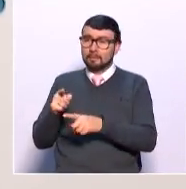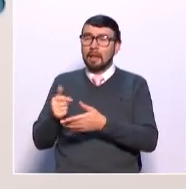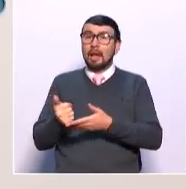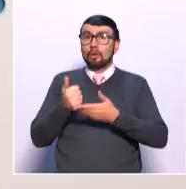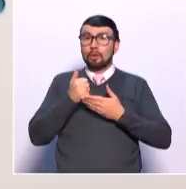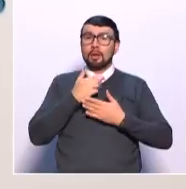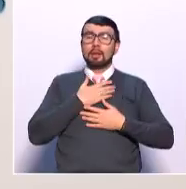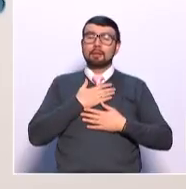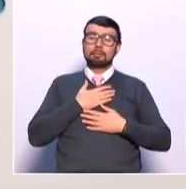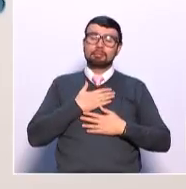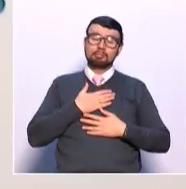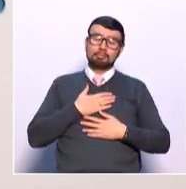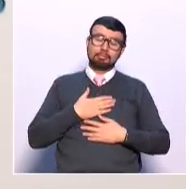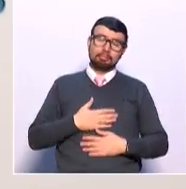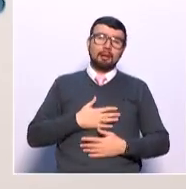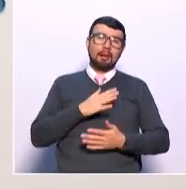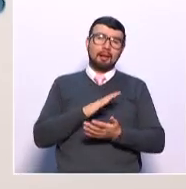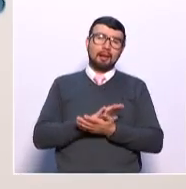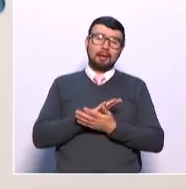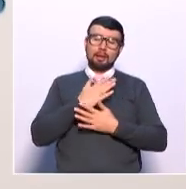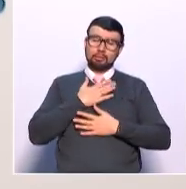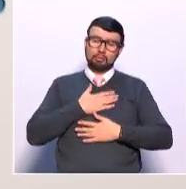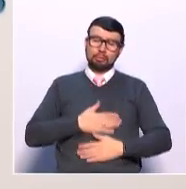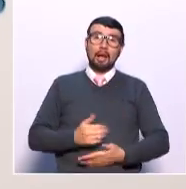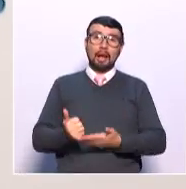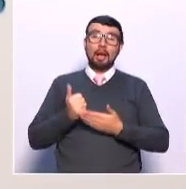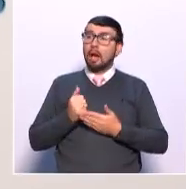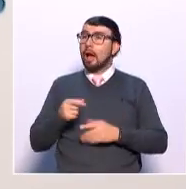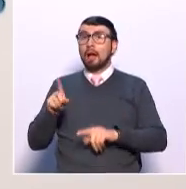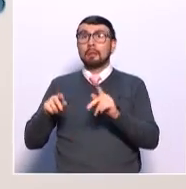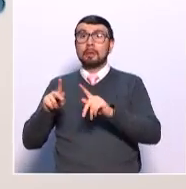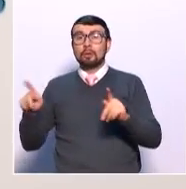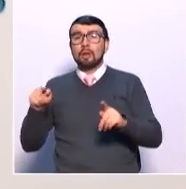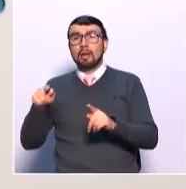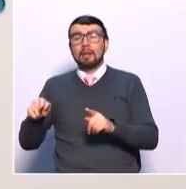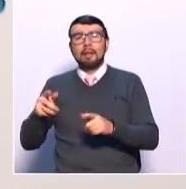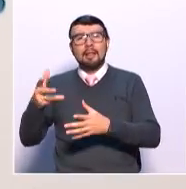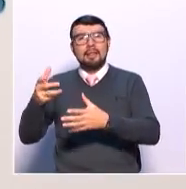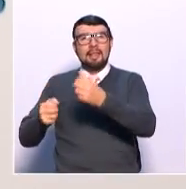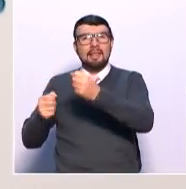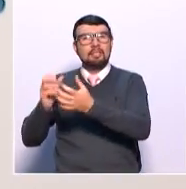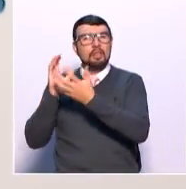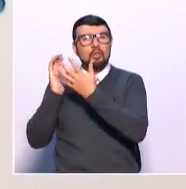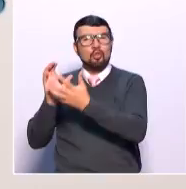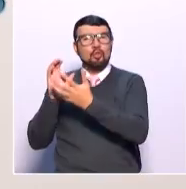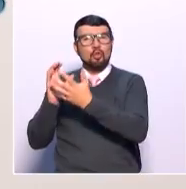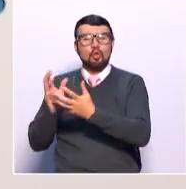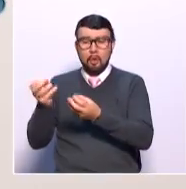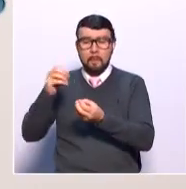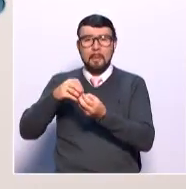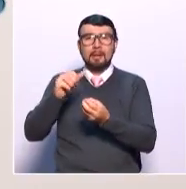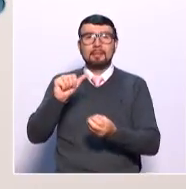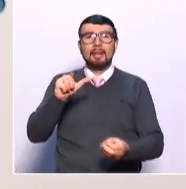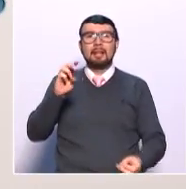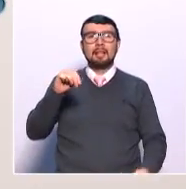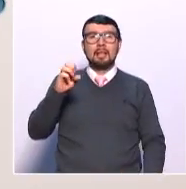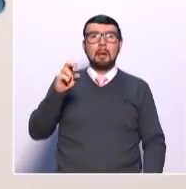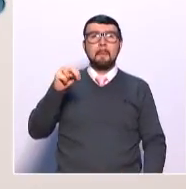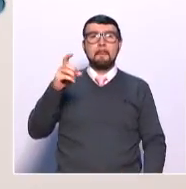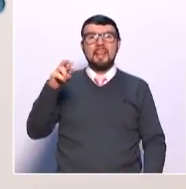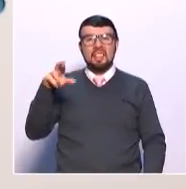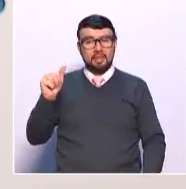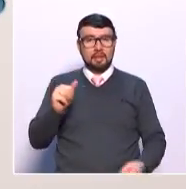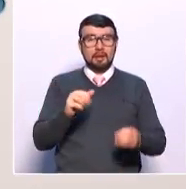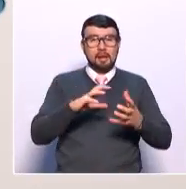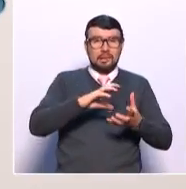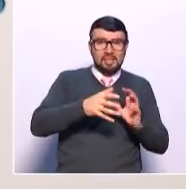por eso muchas personas a veces consumen leche de coco de almendras con lechuga miel y manzana porque